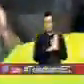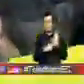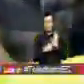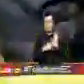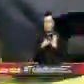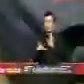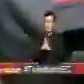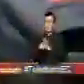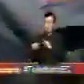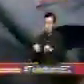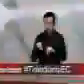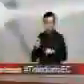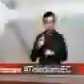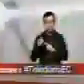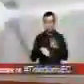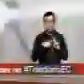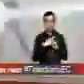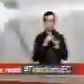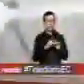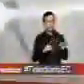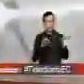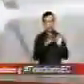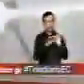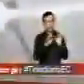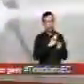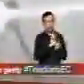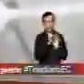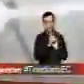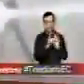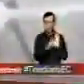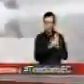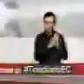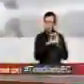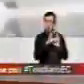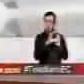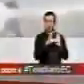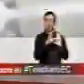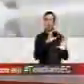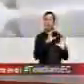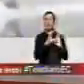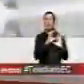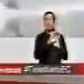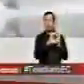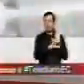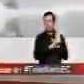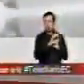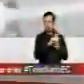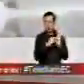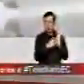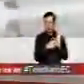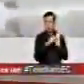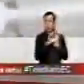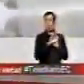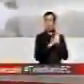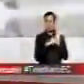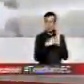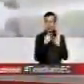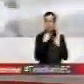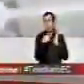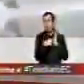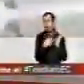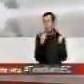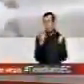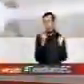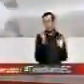Constitución más que la ley de movilidad. Si nosotros realizamos u omitimos más bien este contexto